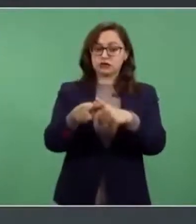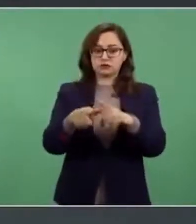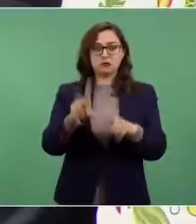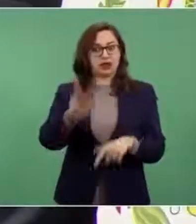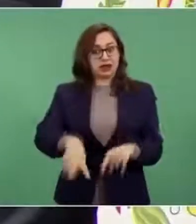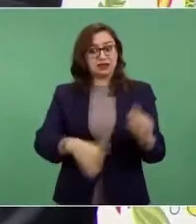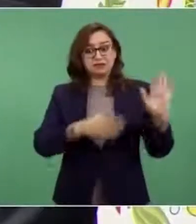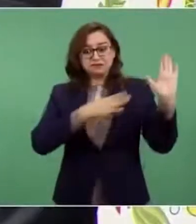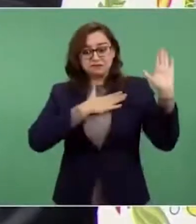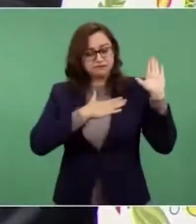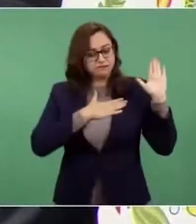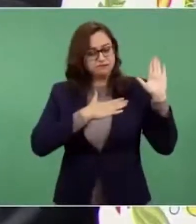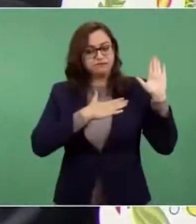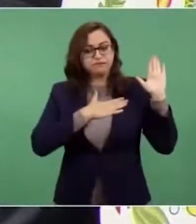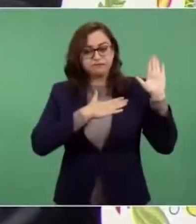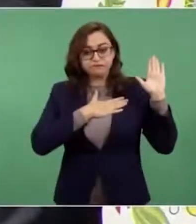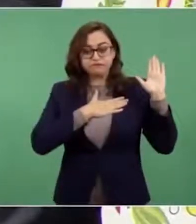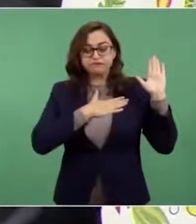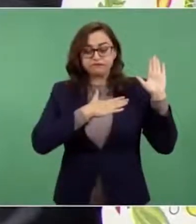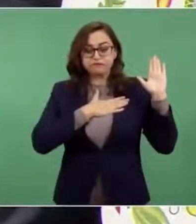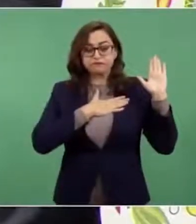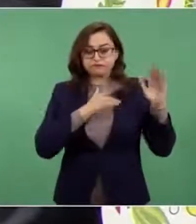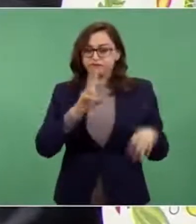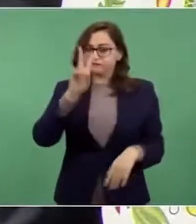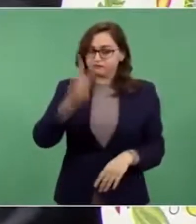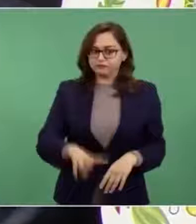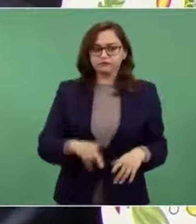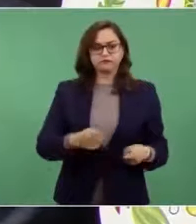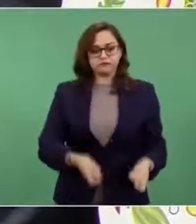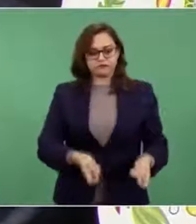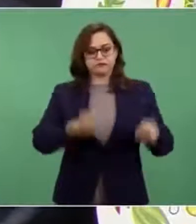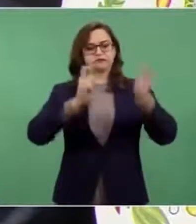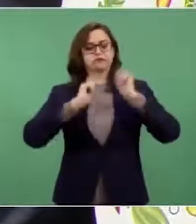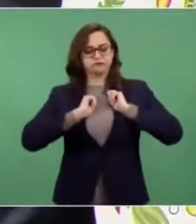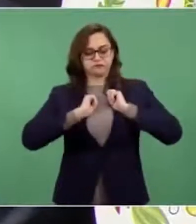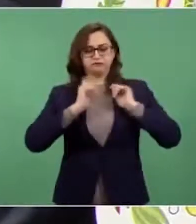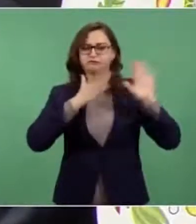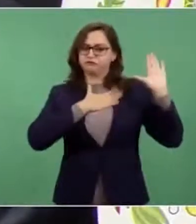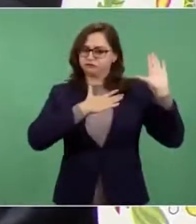compromiso que adquirimos y los compromisos se